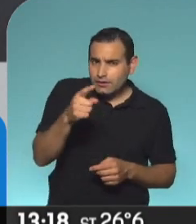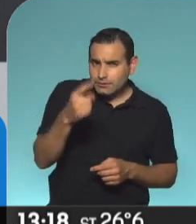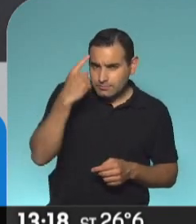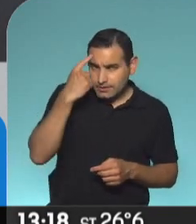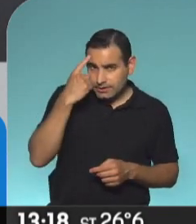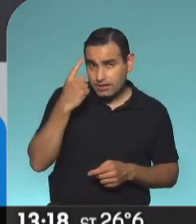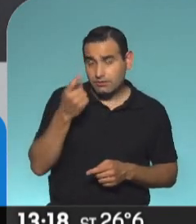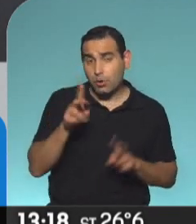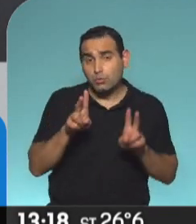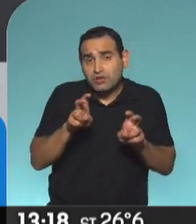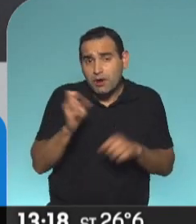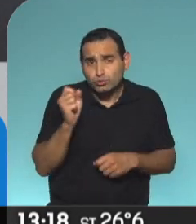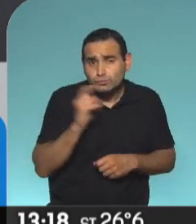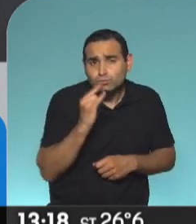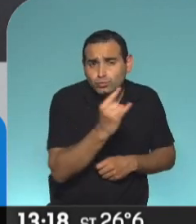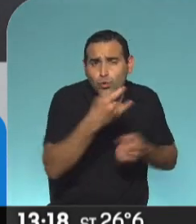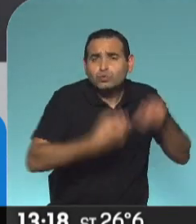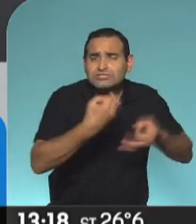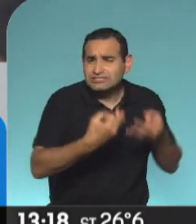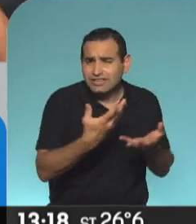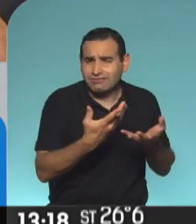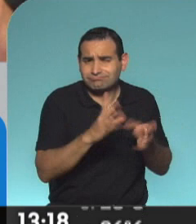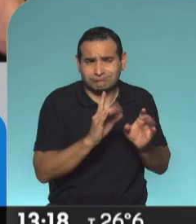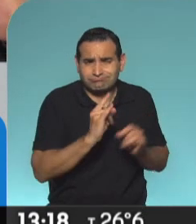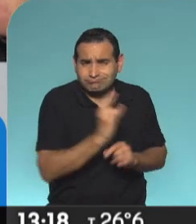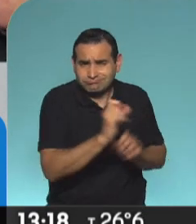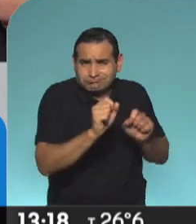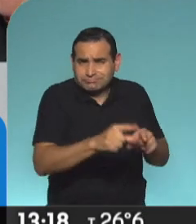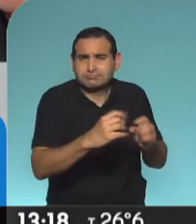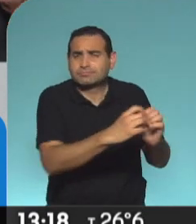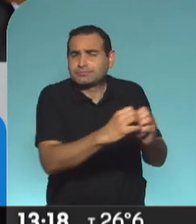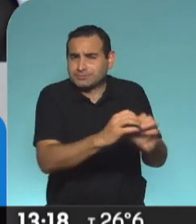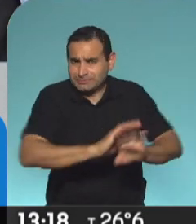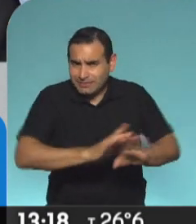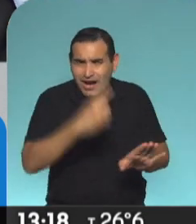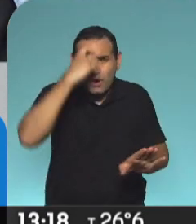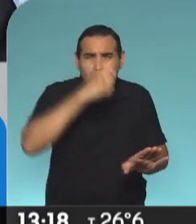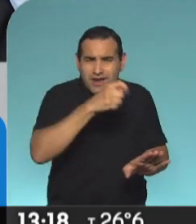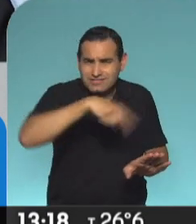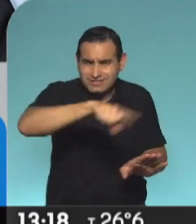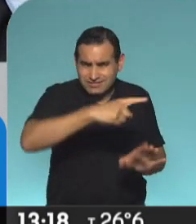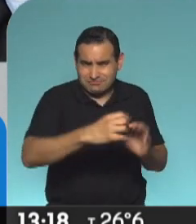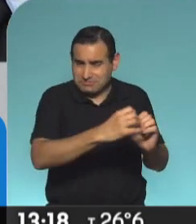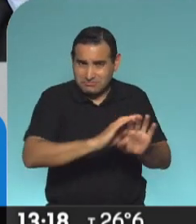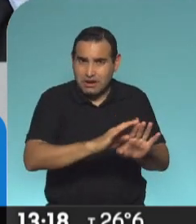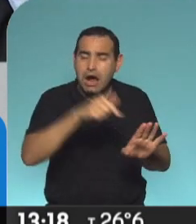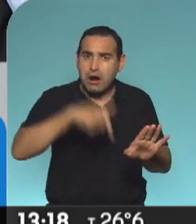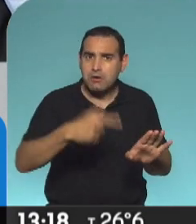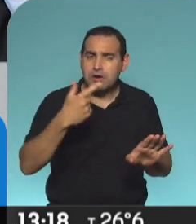tema que era explícitamente judicial y que debía resolverse en el ámbito judicial y entre jueces, que como corresponde, se